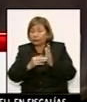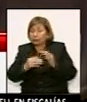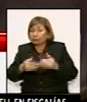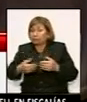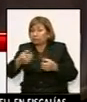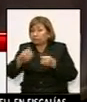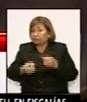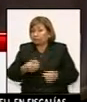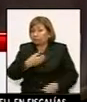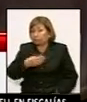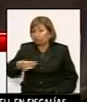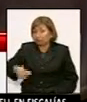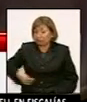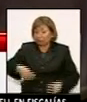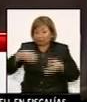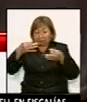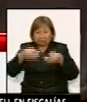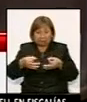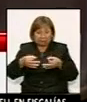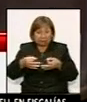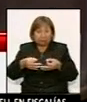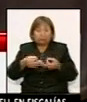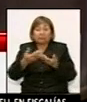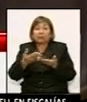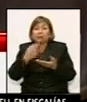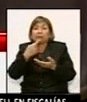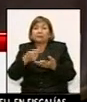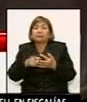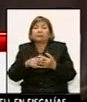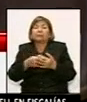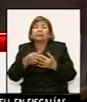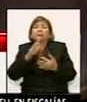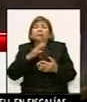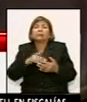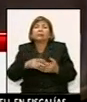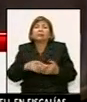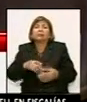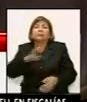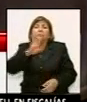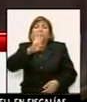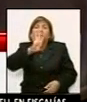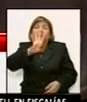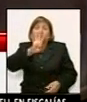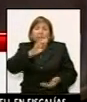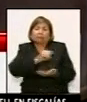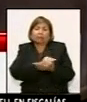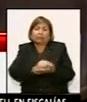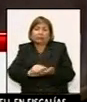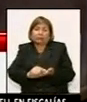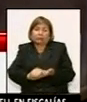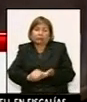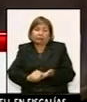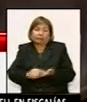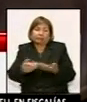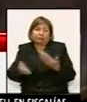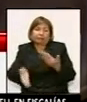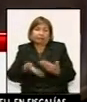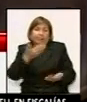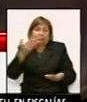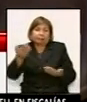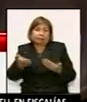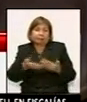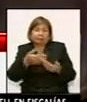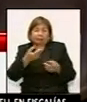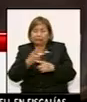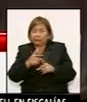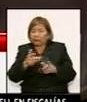Ejecutivo cumple con los plazos establecidos, estaríamos hablando que en 4 meses existiría un cronograma que fácilmente puede entrar en